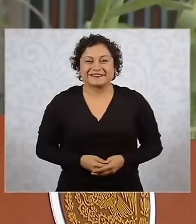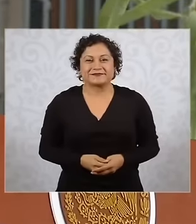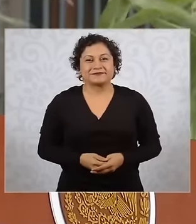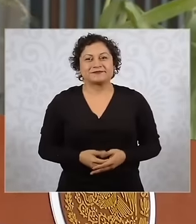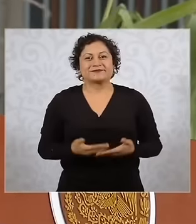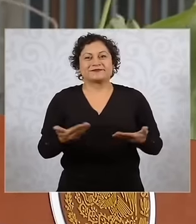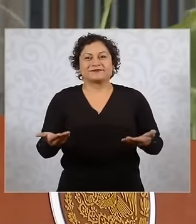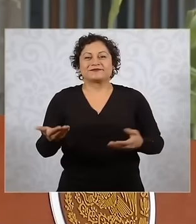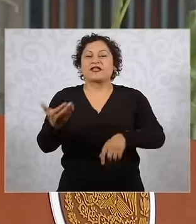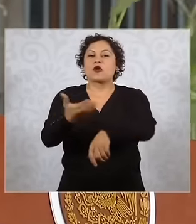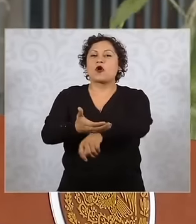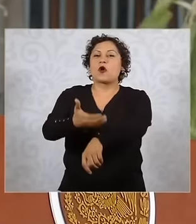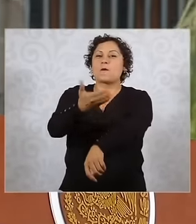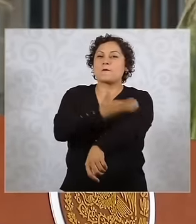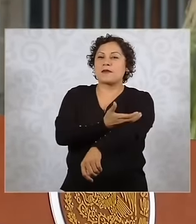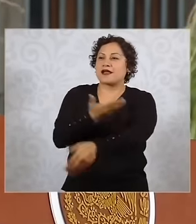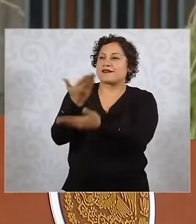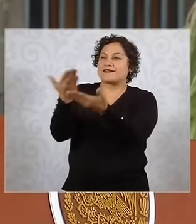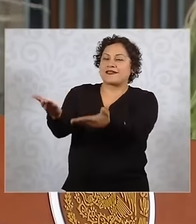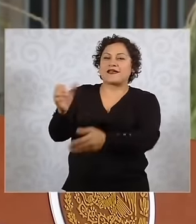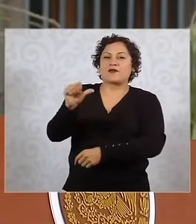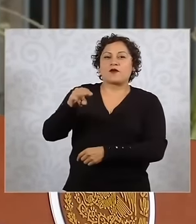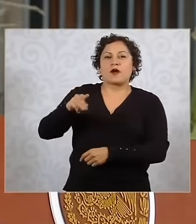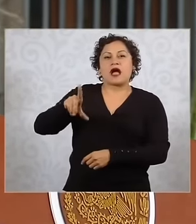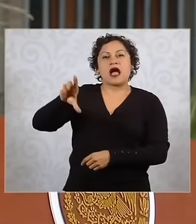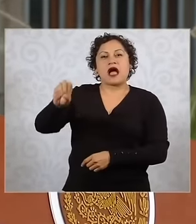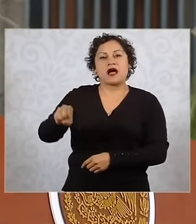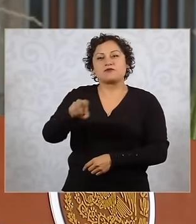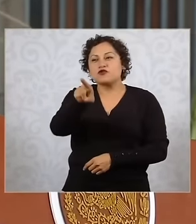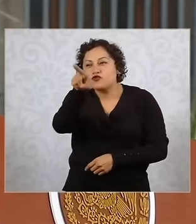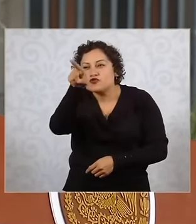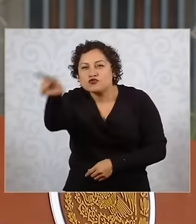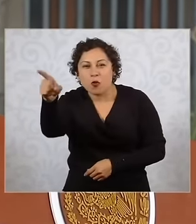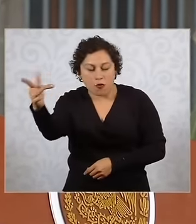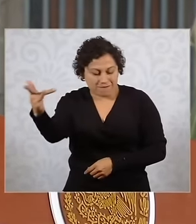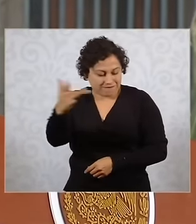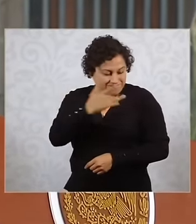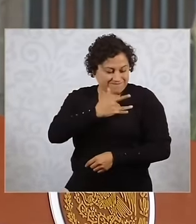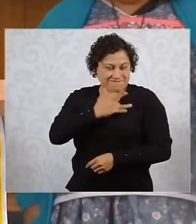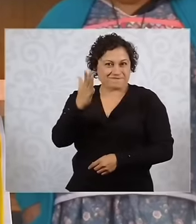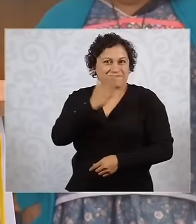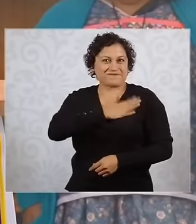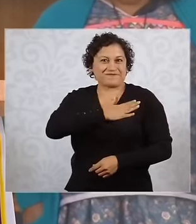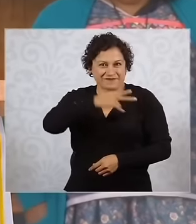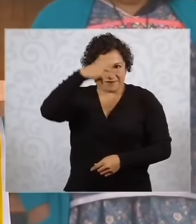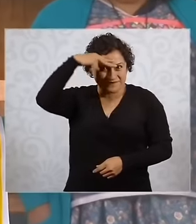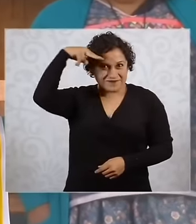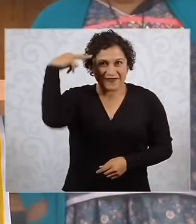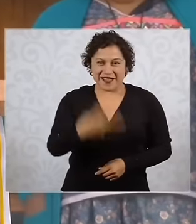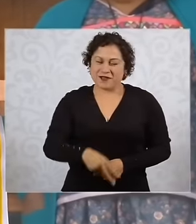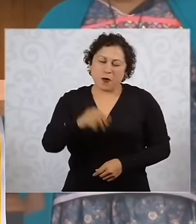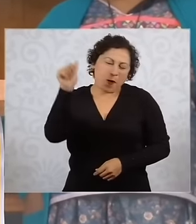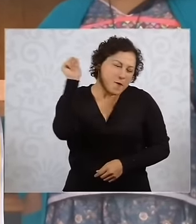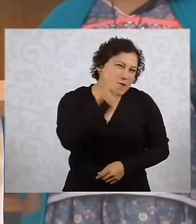compañero Andrés Manuel, siempre estás en el corazón del pueblo de México.